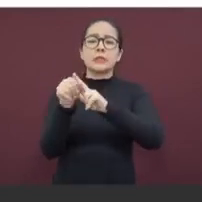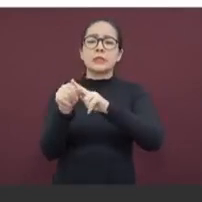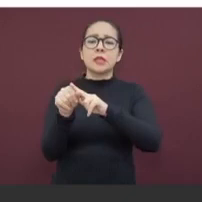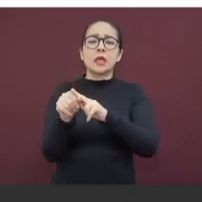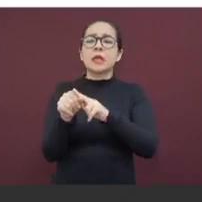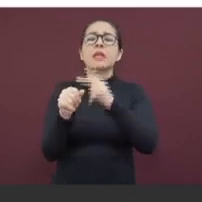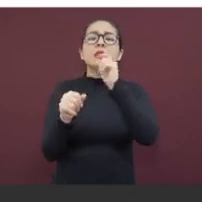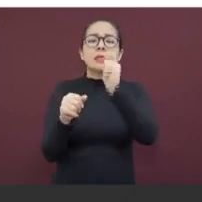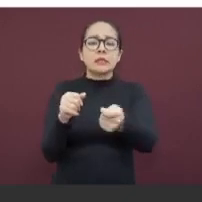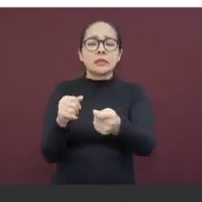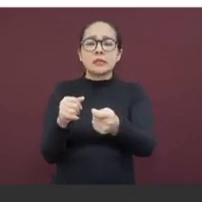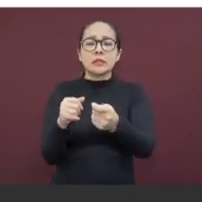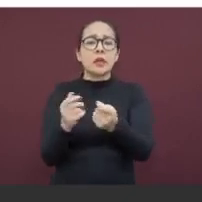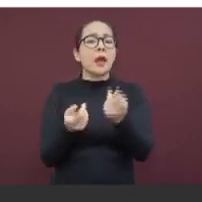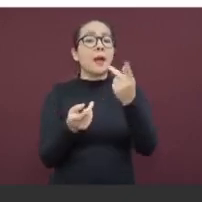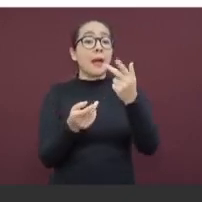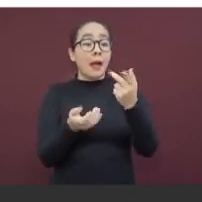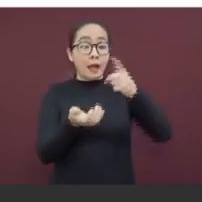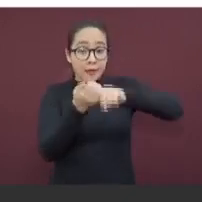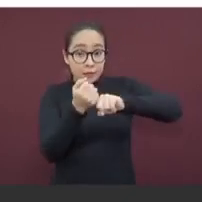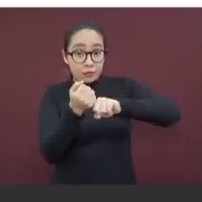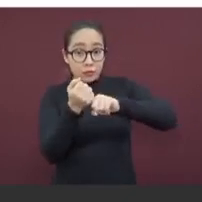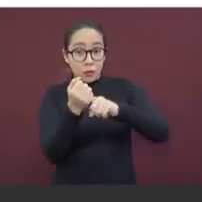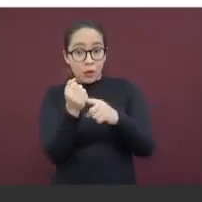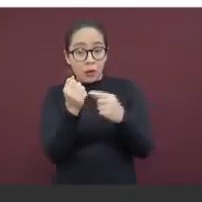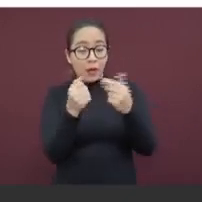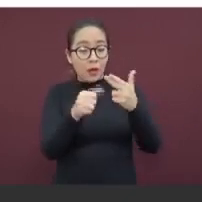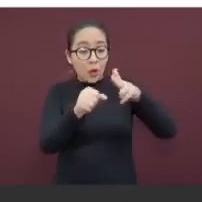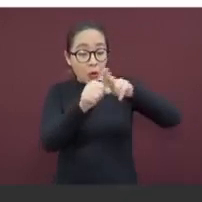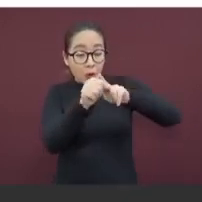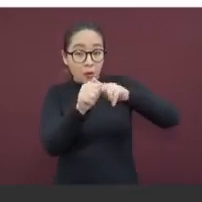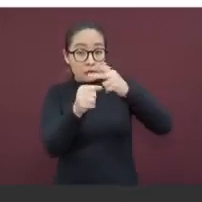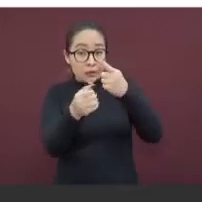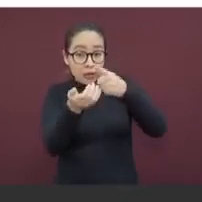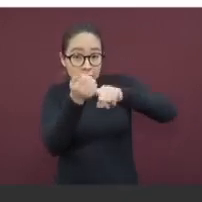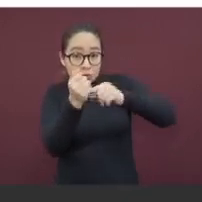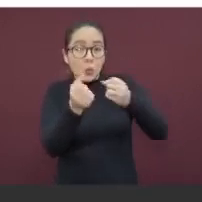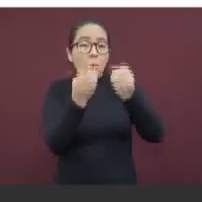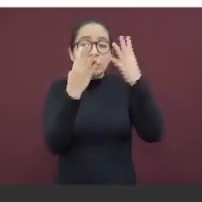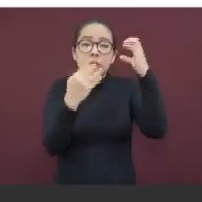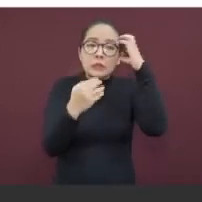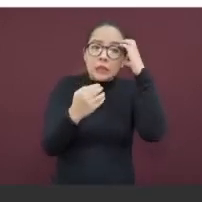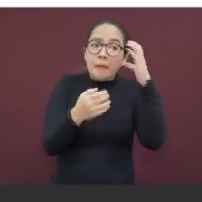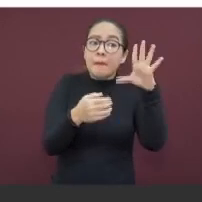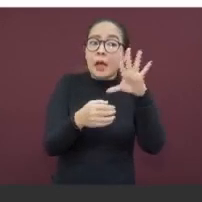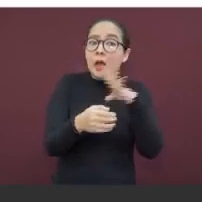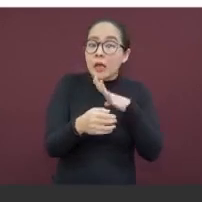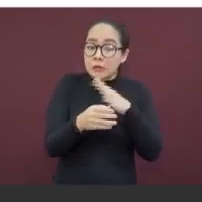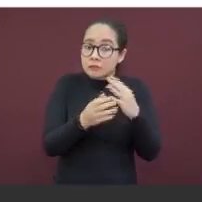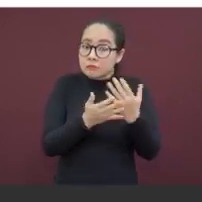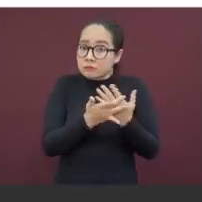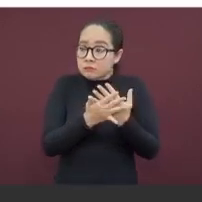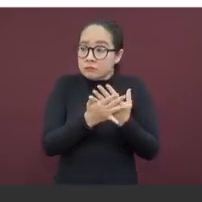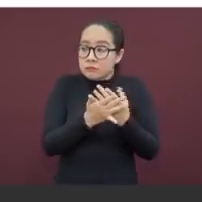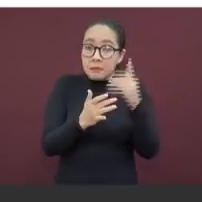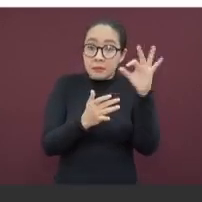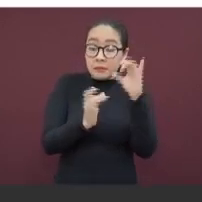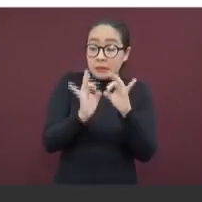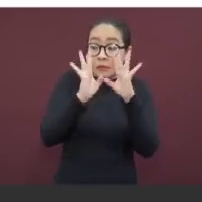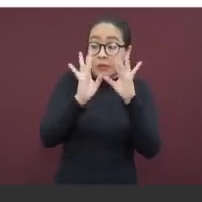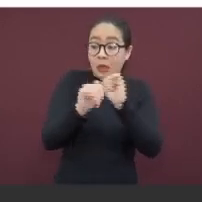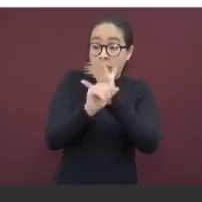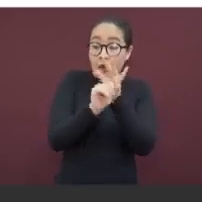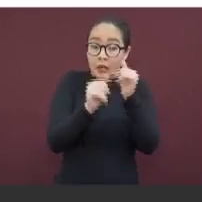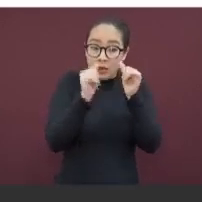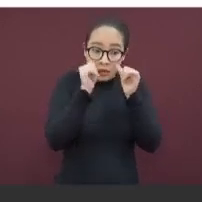cuántas camas hay disponibles en el estado para atender a los casos que se pudieran presentar y los de